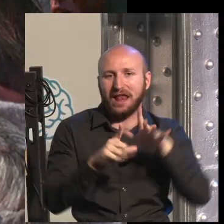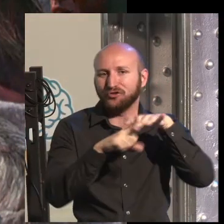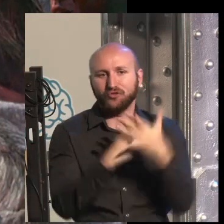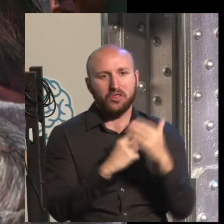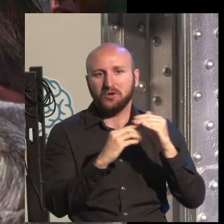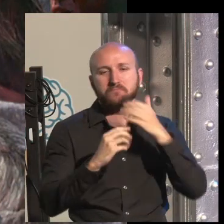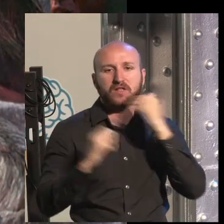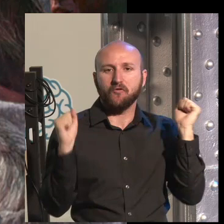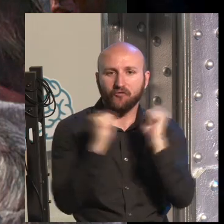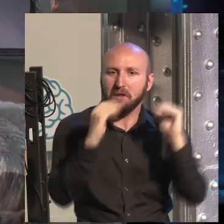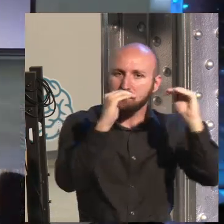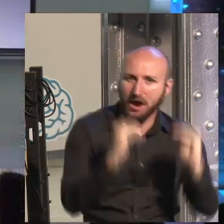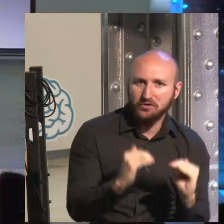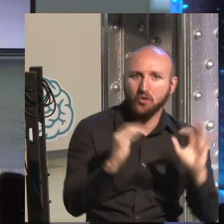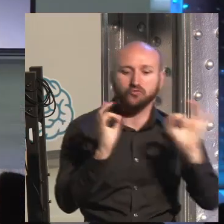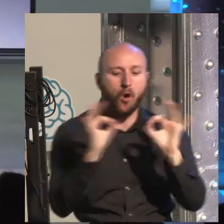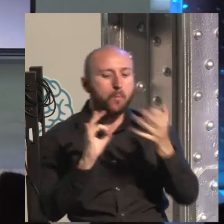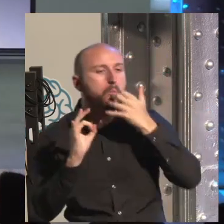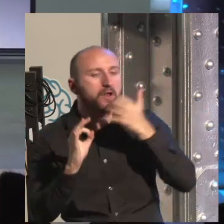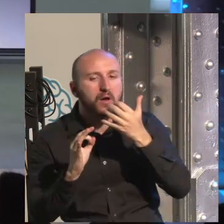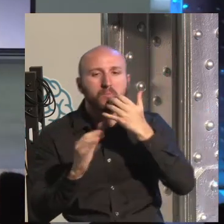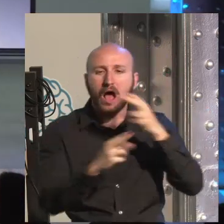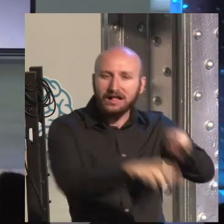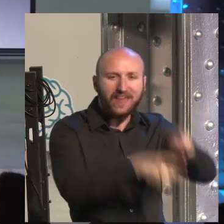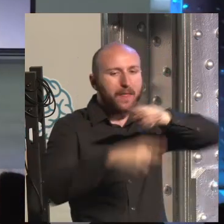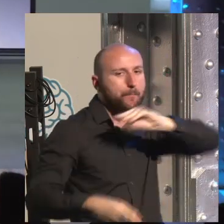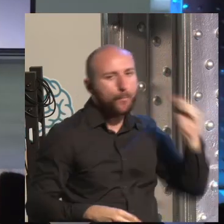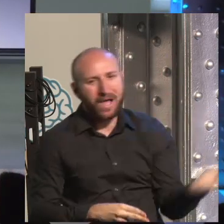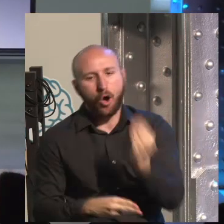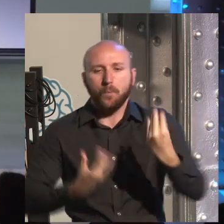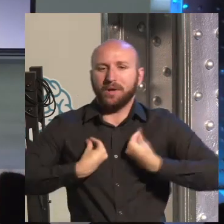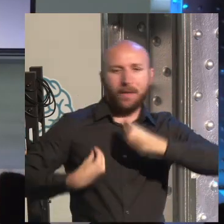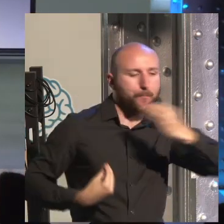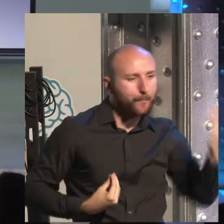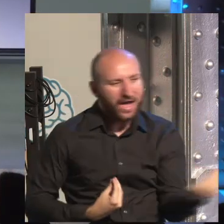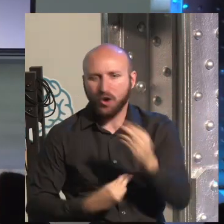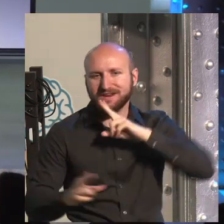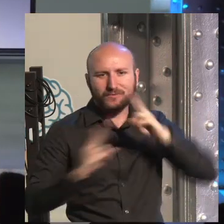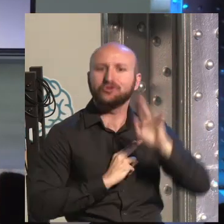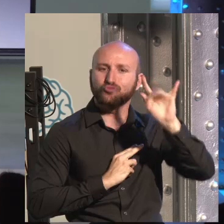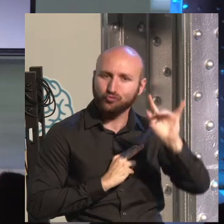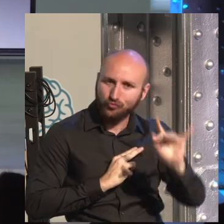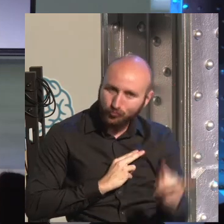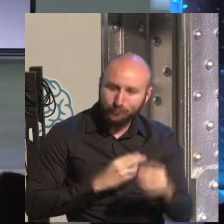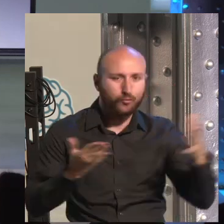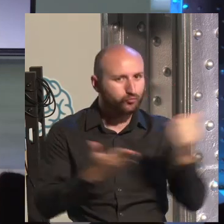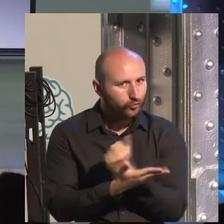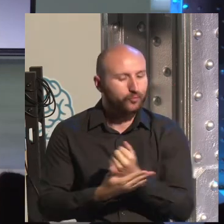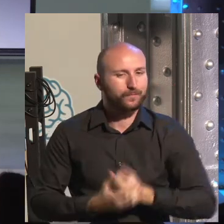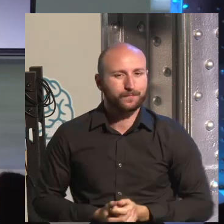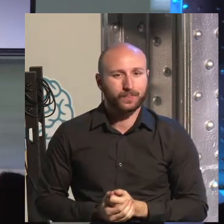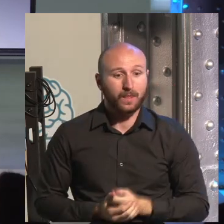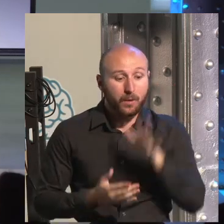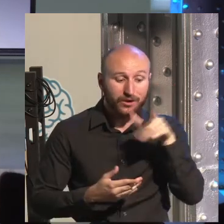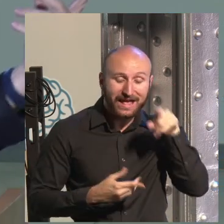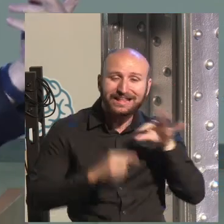se pasa menos frío, con este collar se caza mejor, con este collar se vive mejor, con este collar se come mejor, porque este